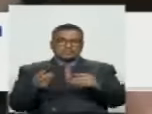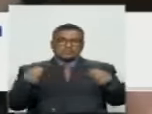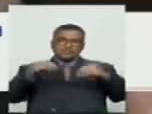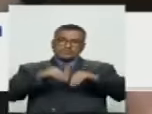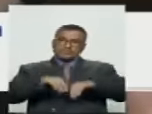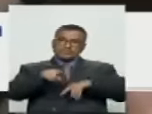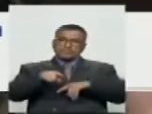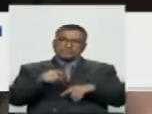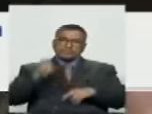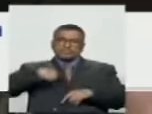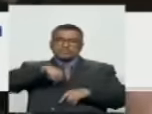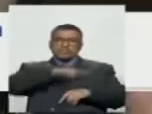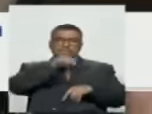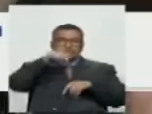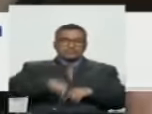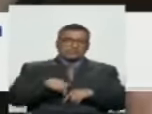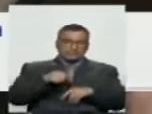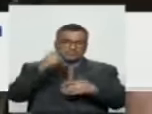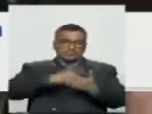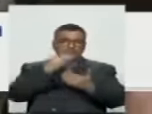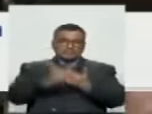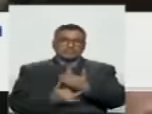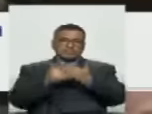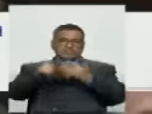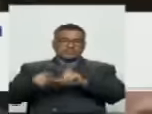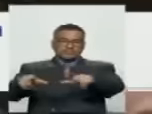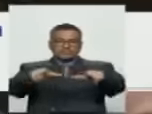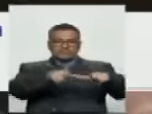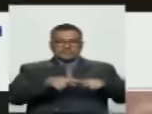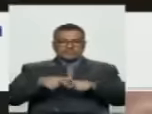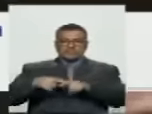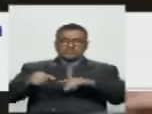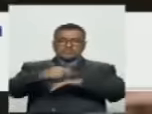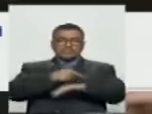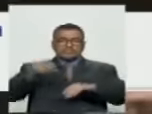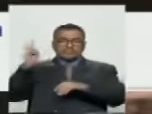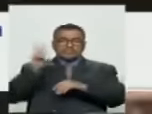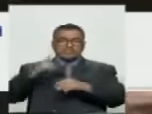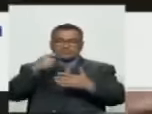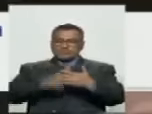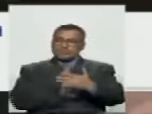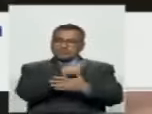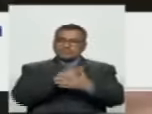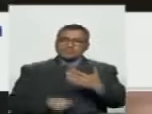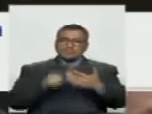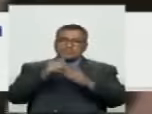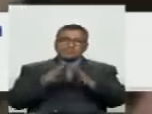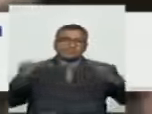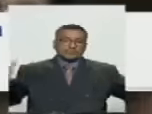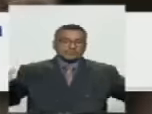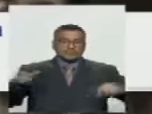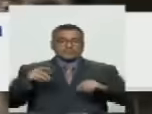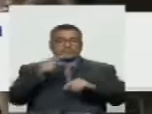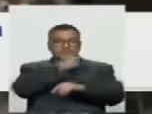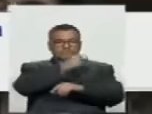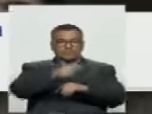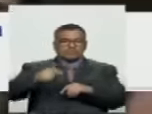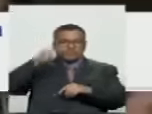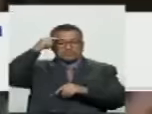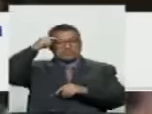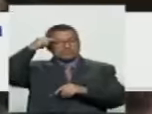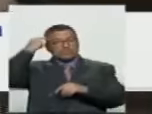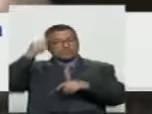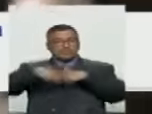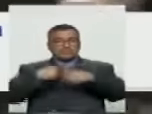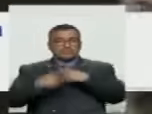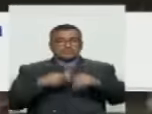es, aquí hay un plan para desmontar el Estado venezolano. Eliminar una inmensa parte de la población y convertir